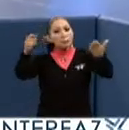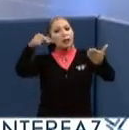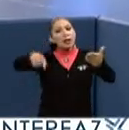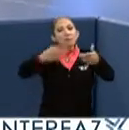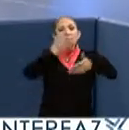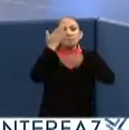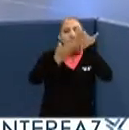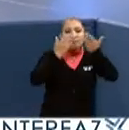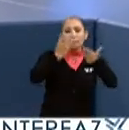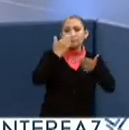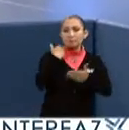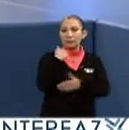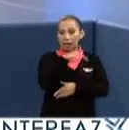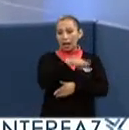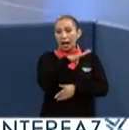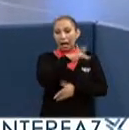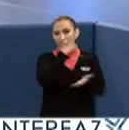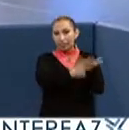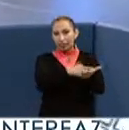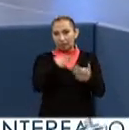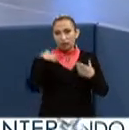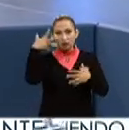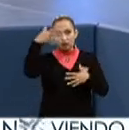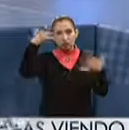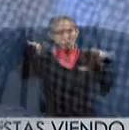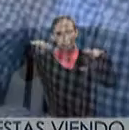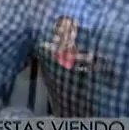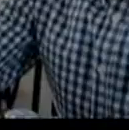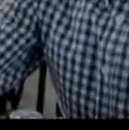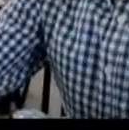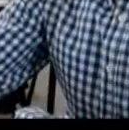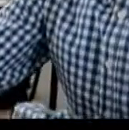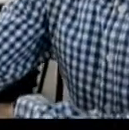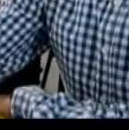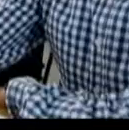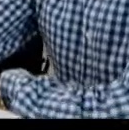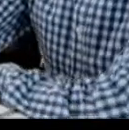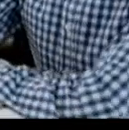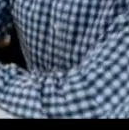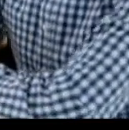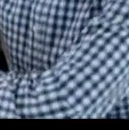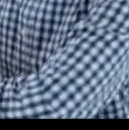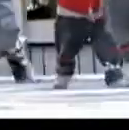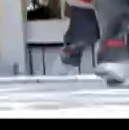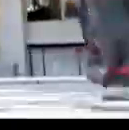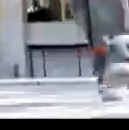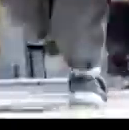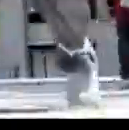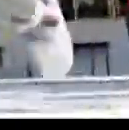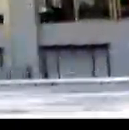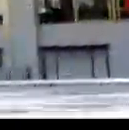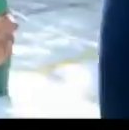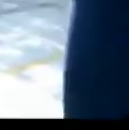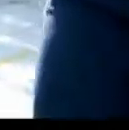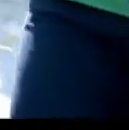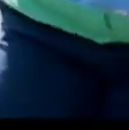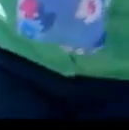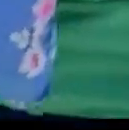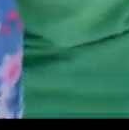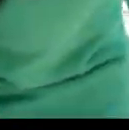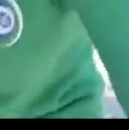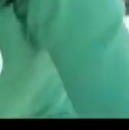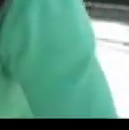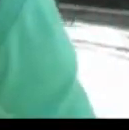la preparación académica que reciben los futuros maestros. La educación para normalistas en México tiene